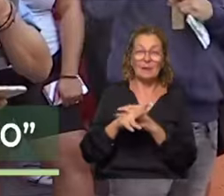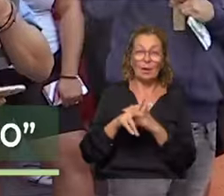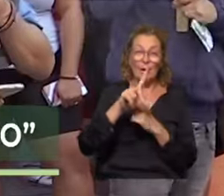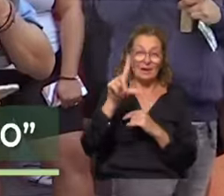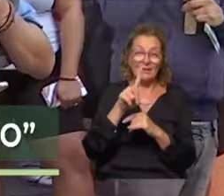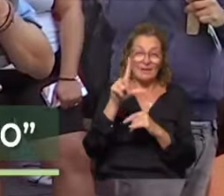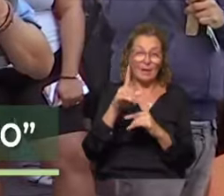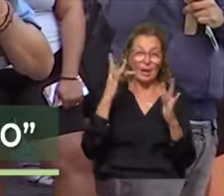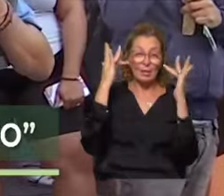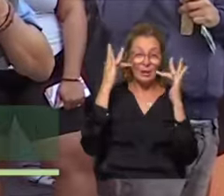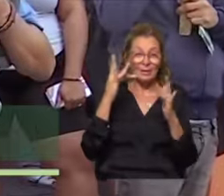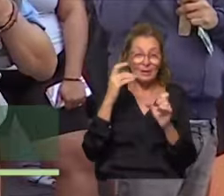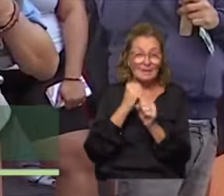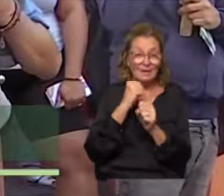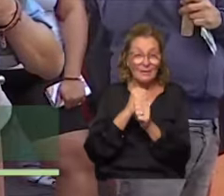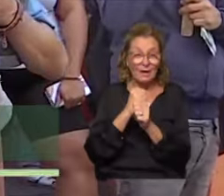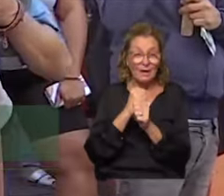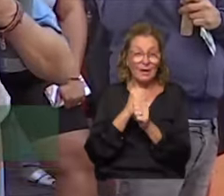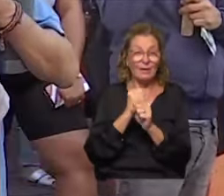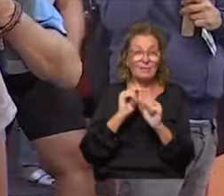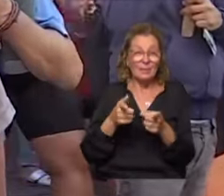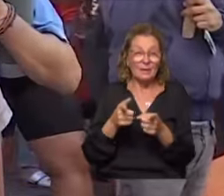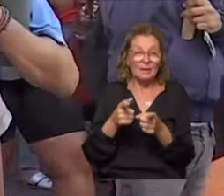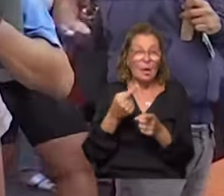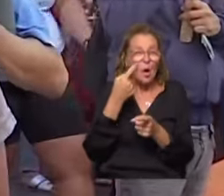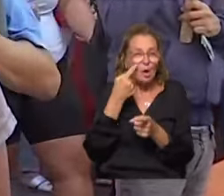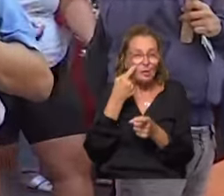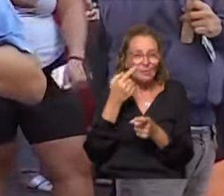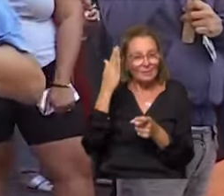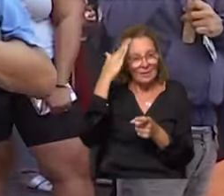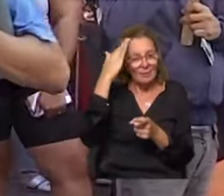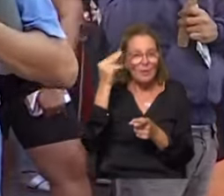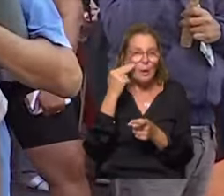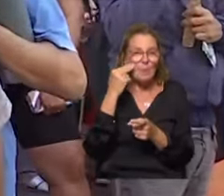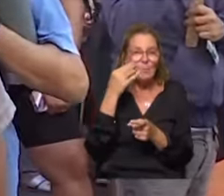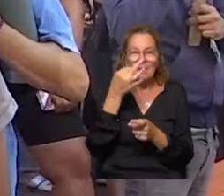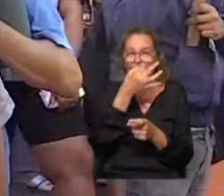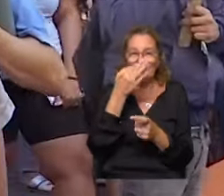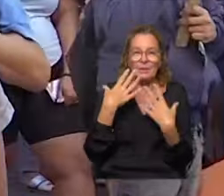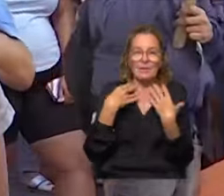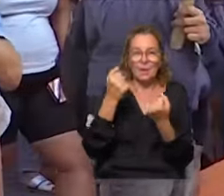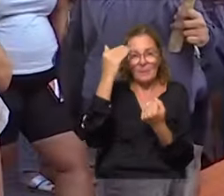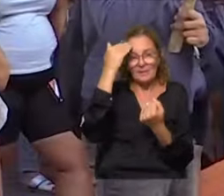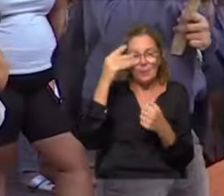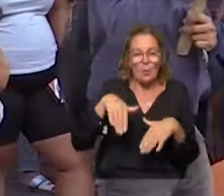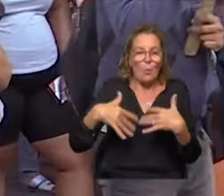Los educadores, la gente que laburamos en los refugios, tenemos que tener conocimiento por las problemáticas de adicción, de salud mental, no es para